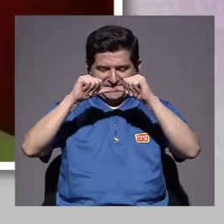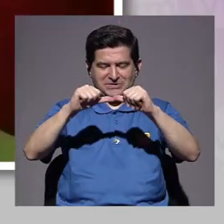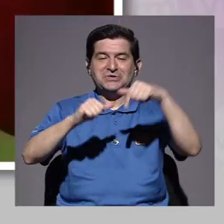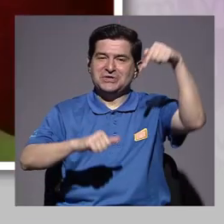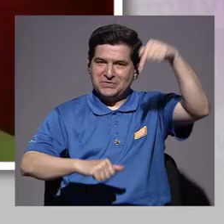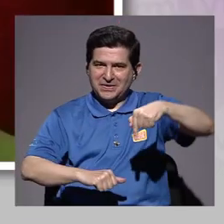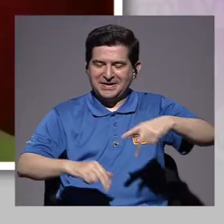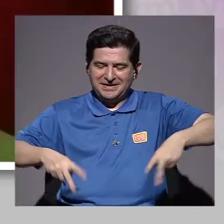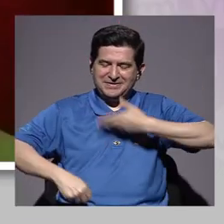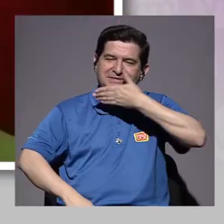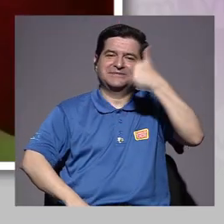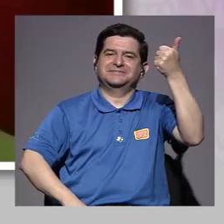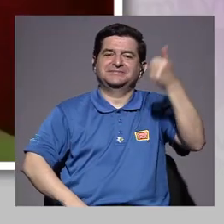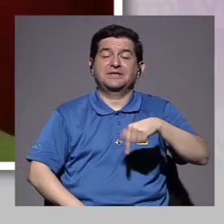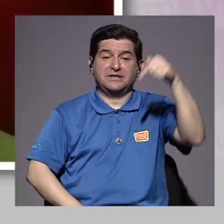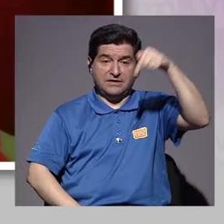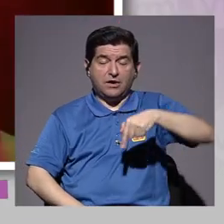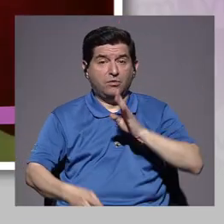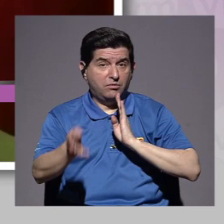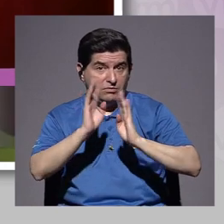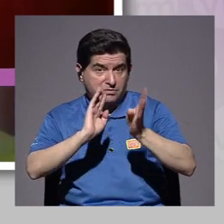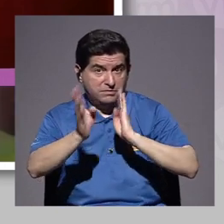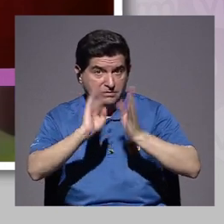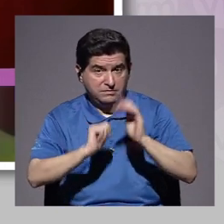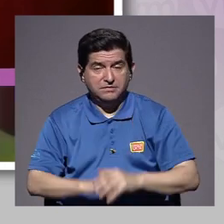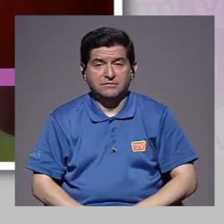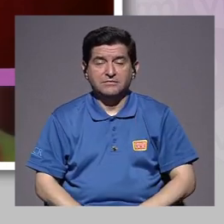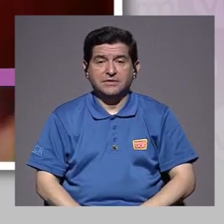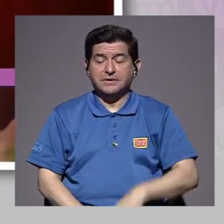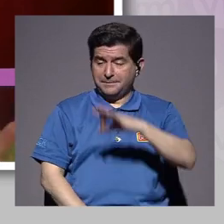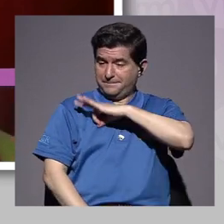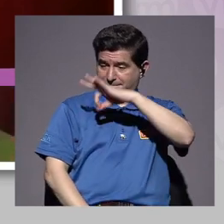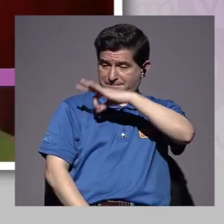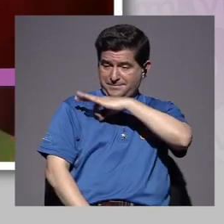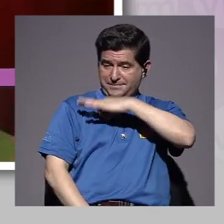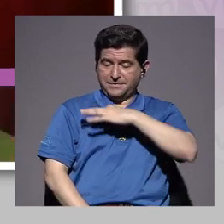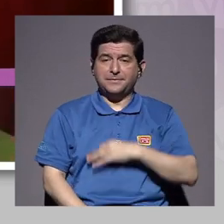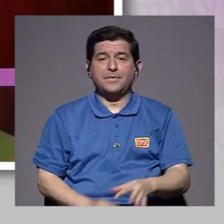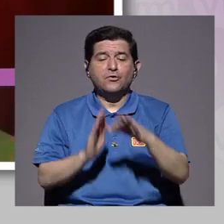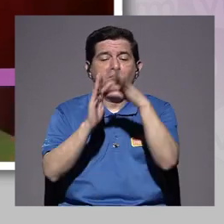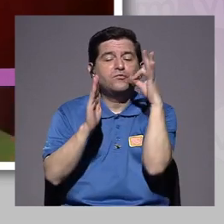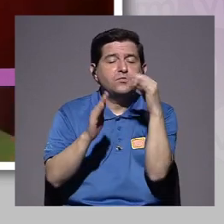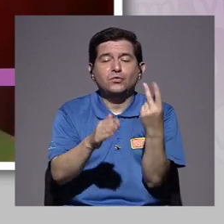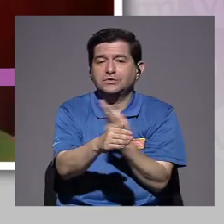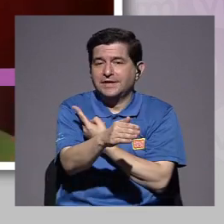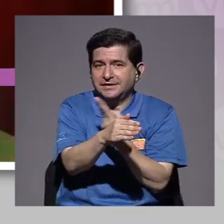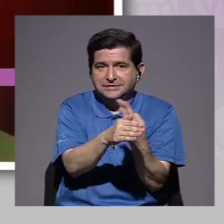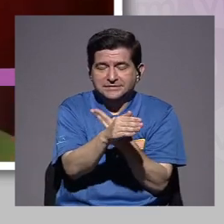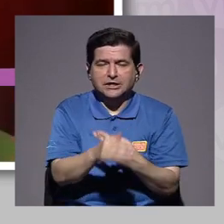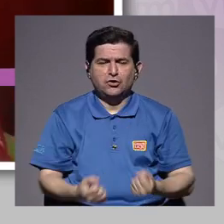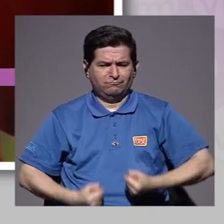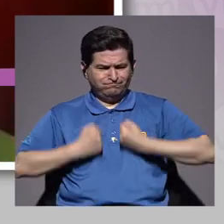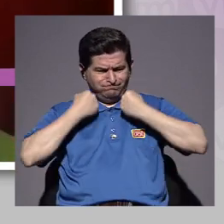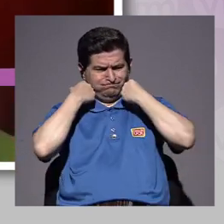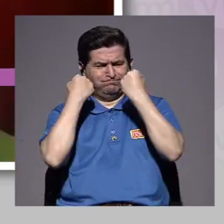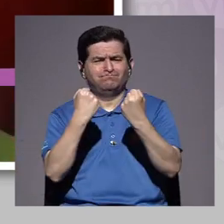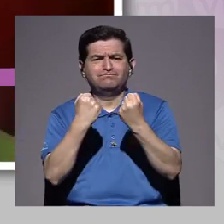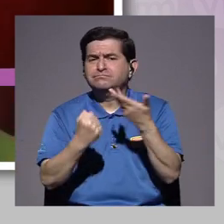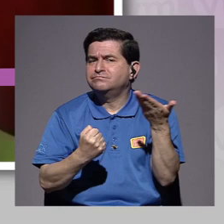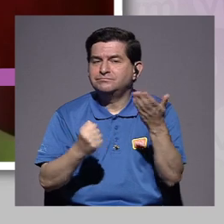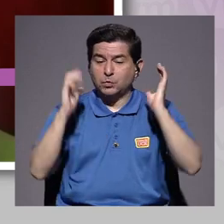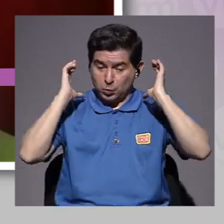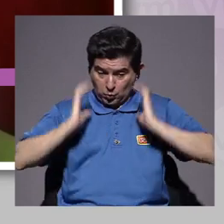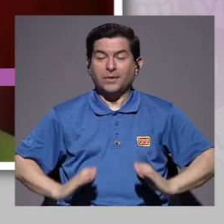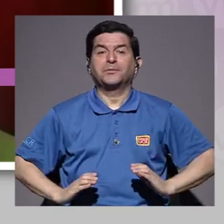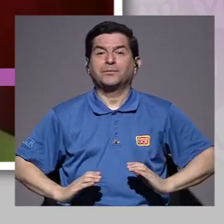Continuar con nosotros en Vivir Mejor. Hoy estamos conversando acerca de los beneficios de las frutas y los vegetales para fortalecer